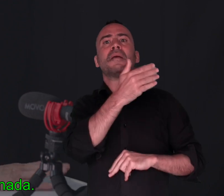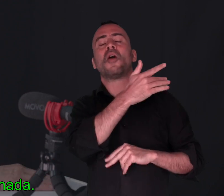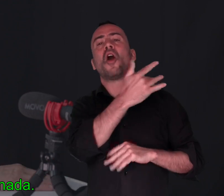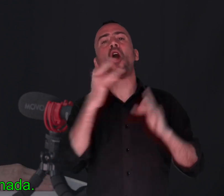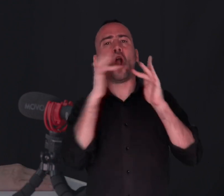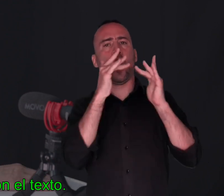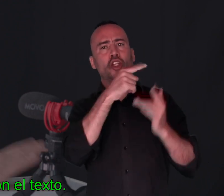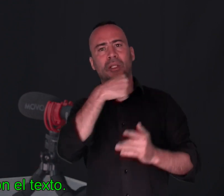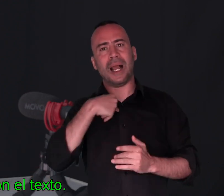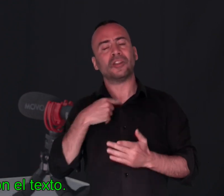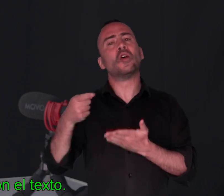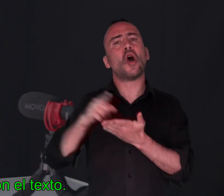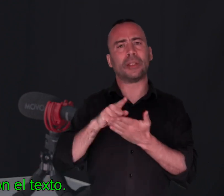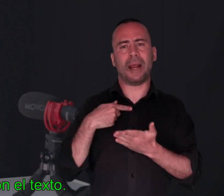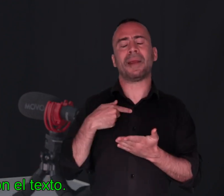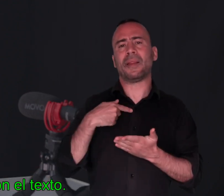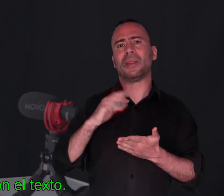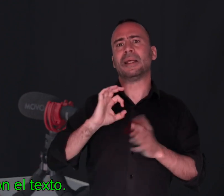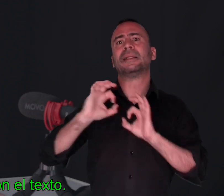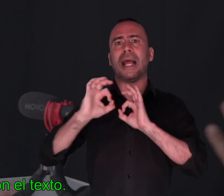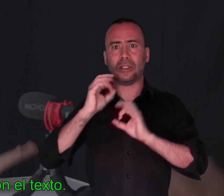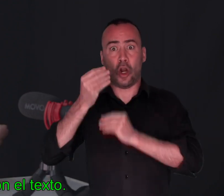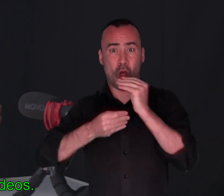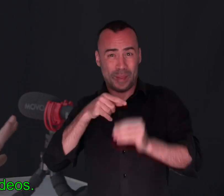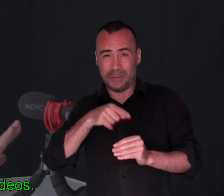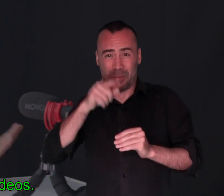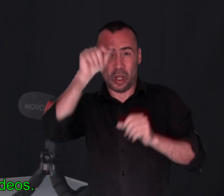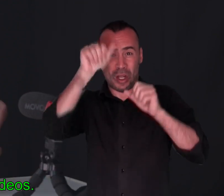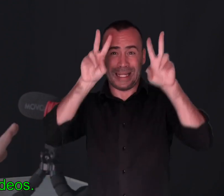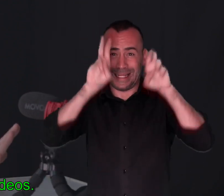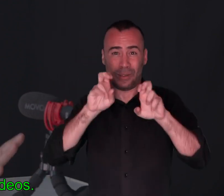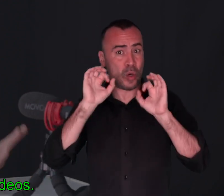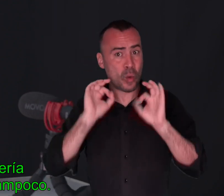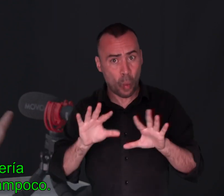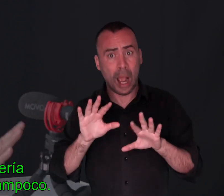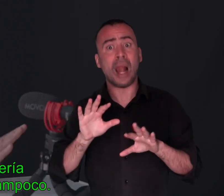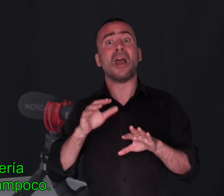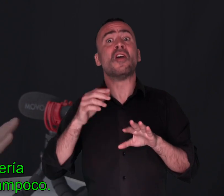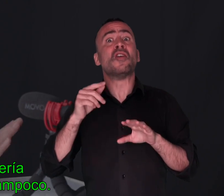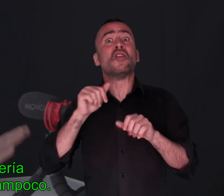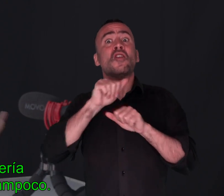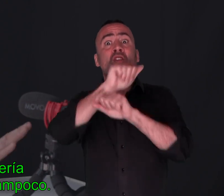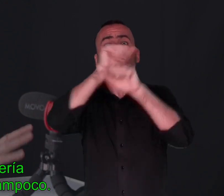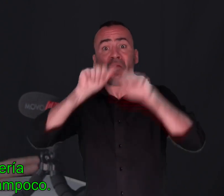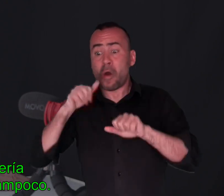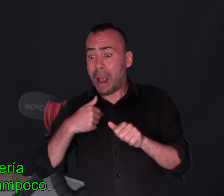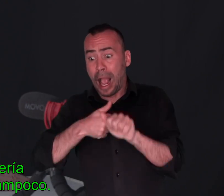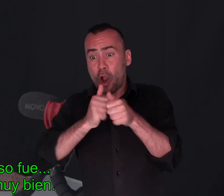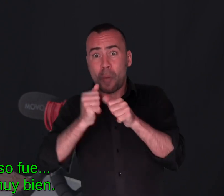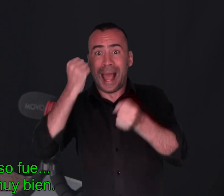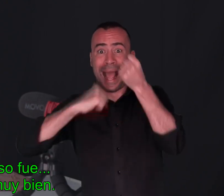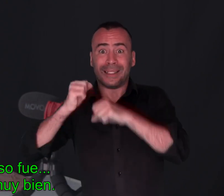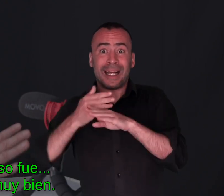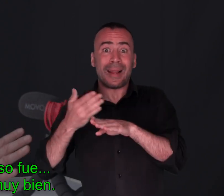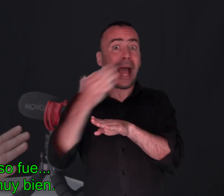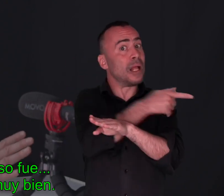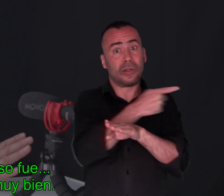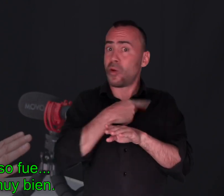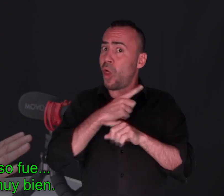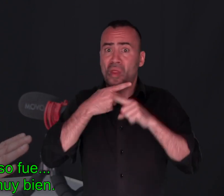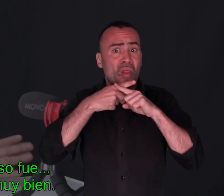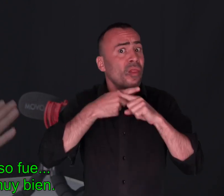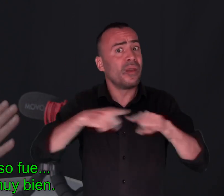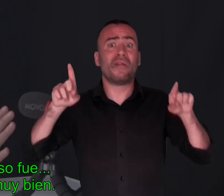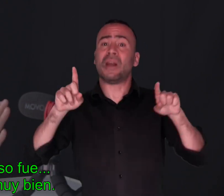vi nada Yo vi el el a mí me pasa el texto pero yo no vios sí yo no quería y Troncoso tampoco O sea que eso